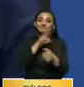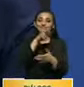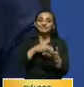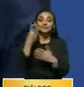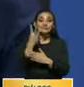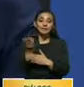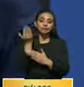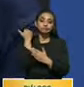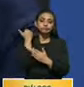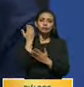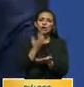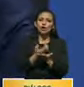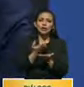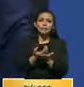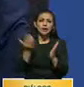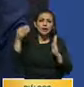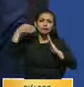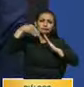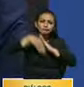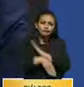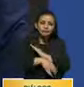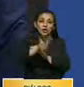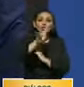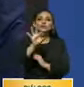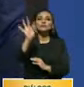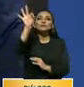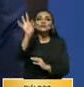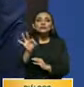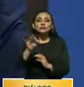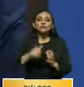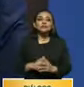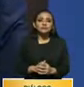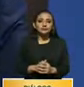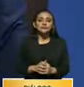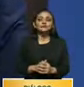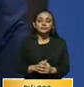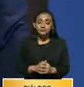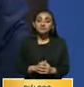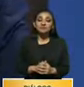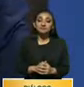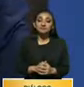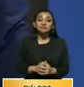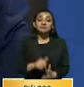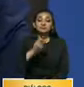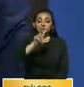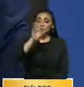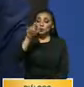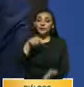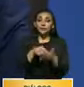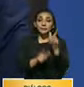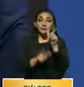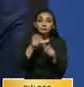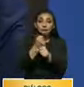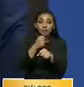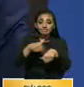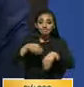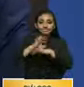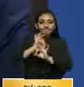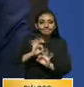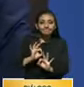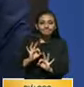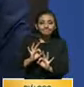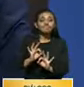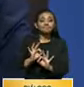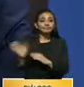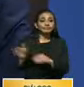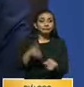la economía decreció el 2% y destruyó 350 mil empleos en el Ecuador. De